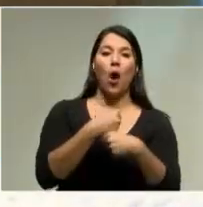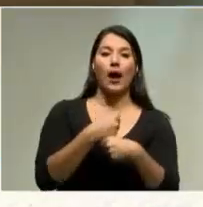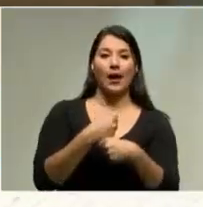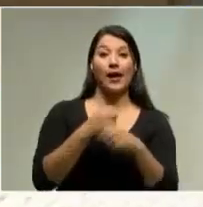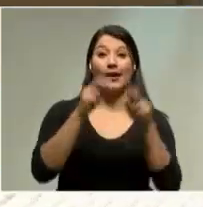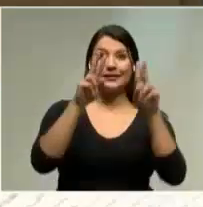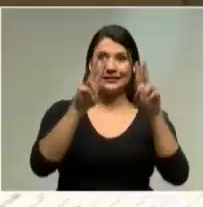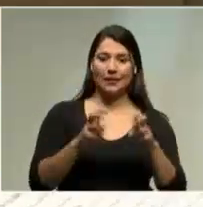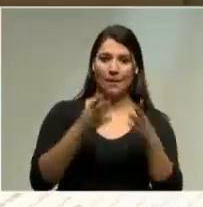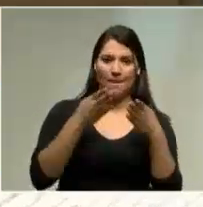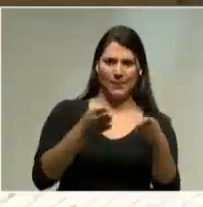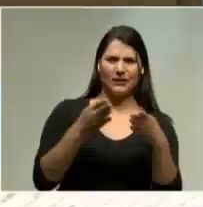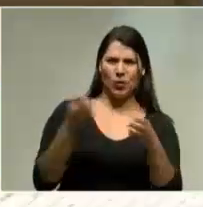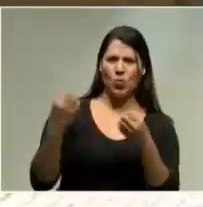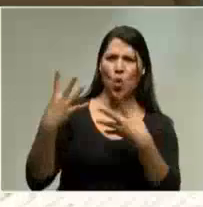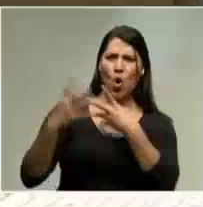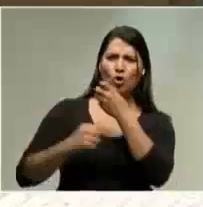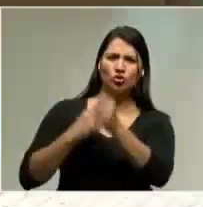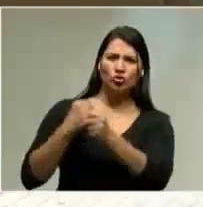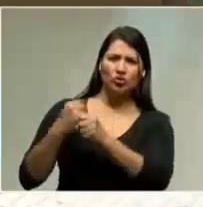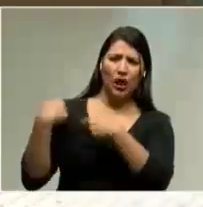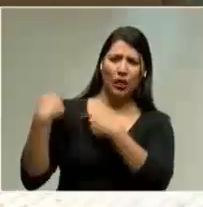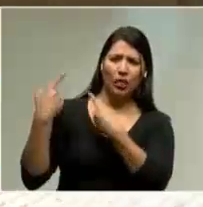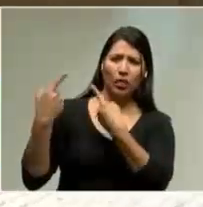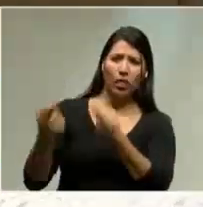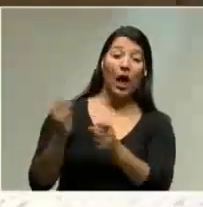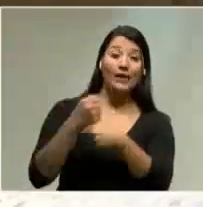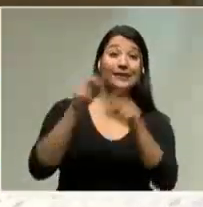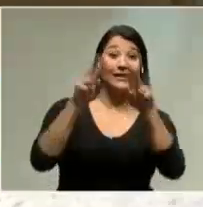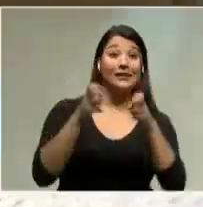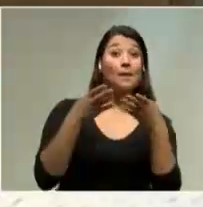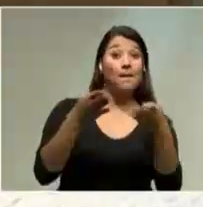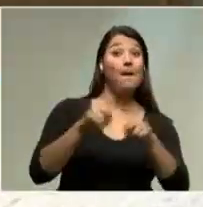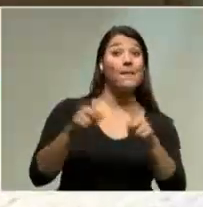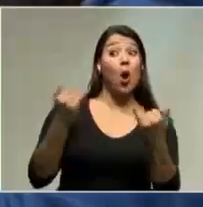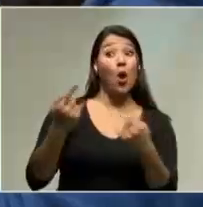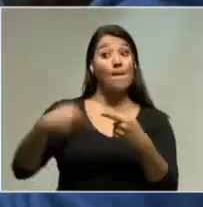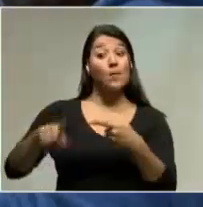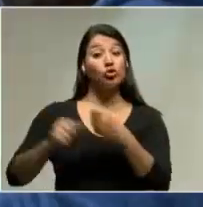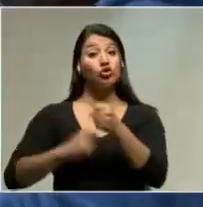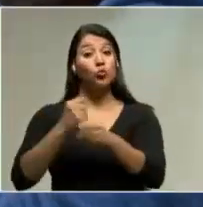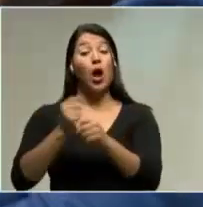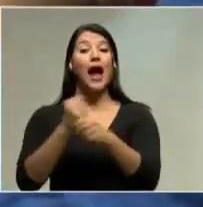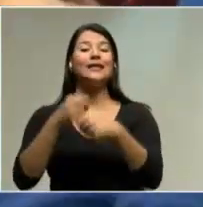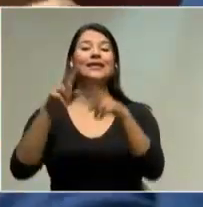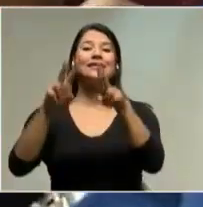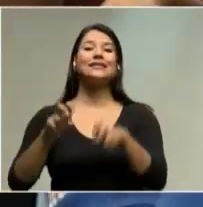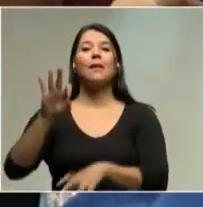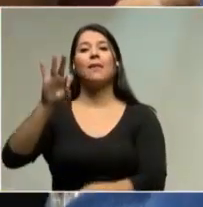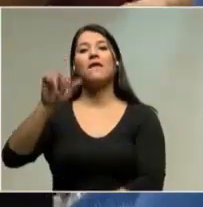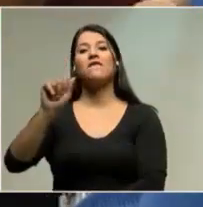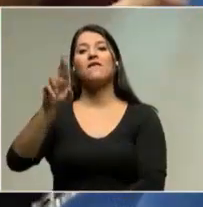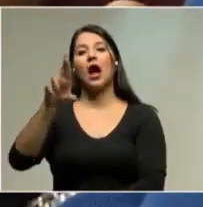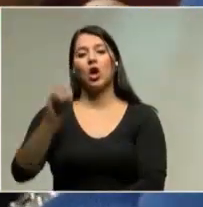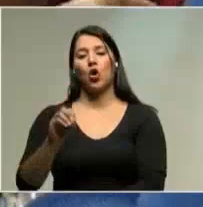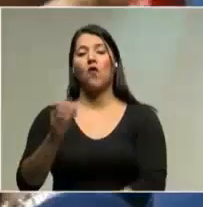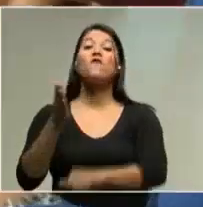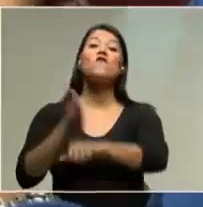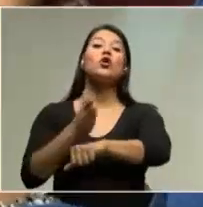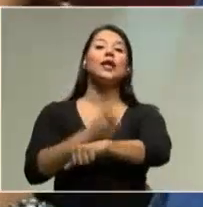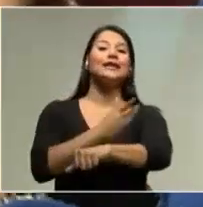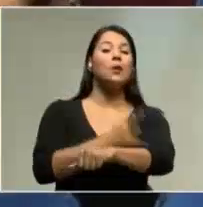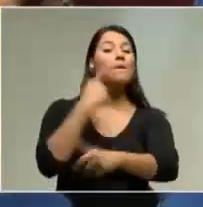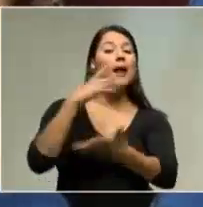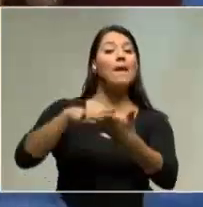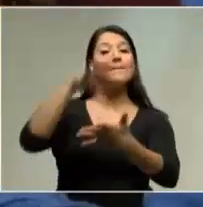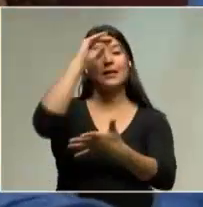Tras varias décadas de realizarlas, ahora a partir del 2020 se efectuarán las pruebas de fortalecimiento de aprendizaje para la